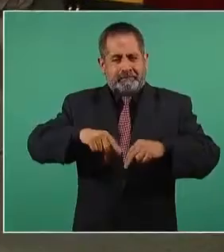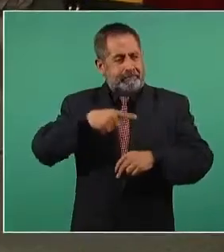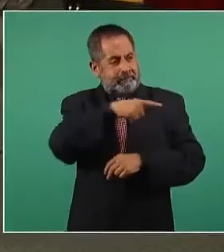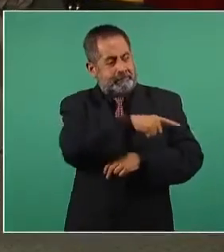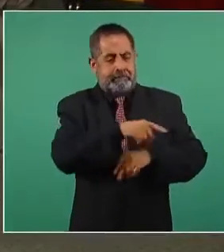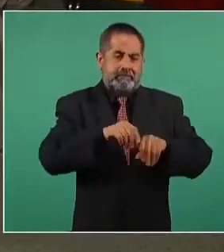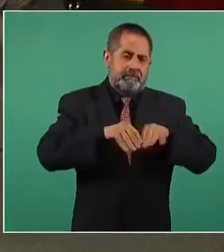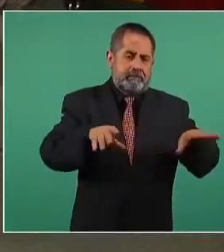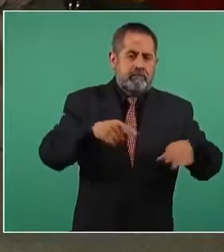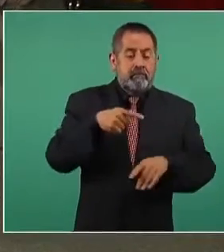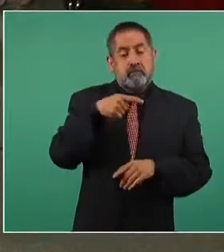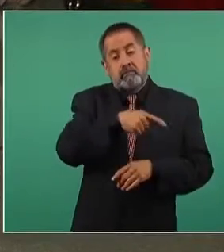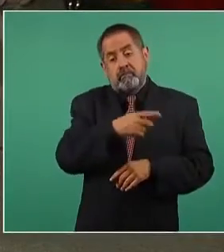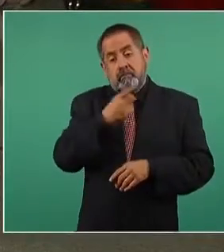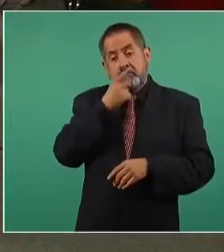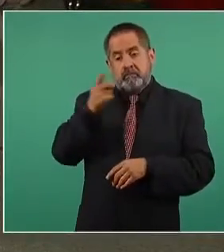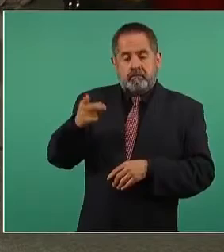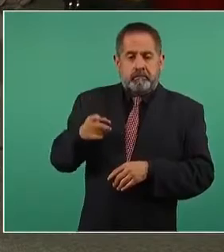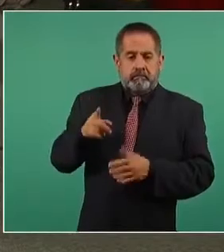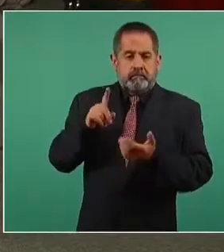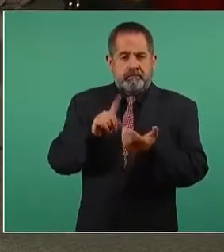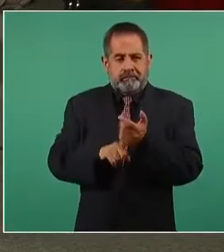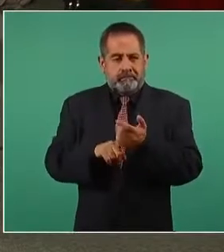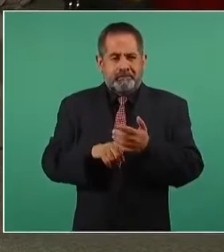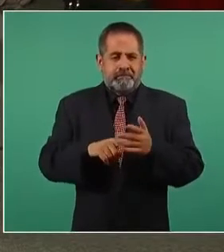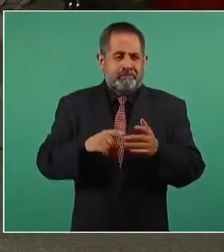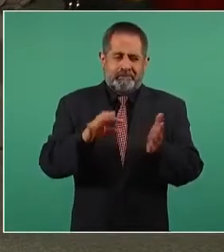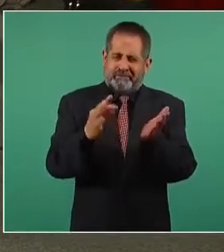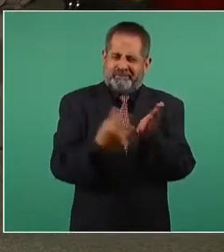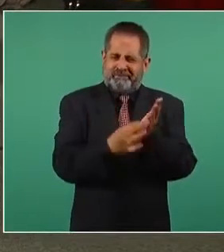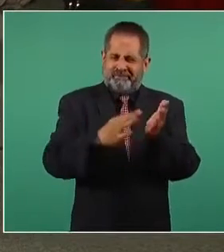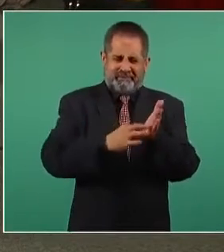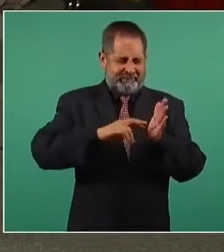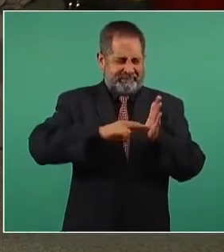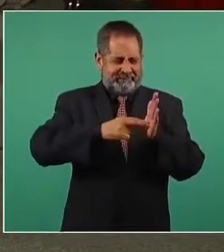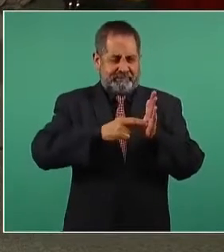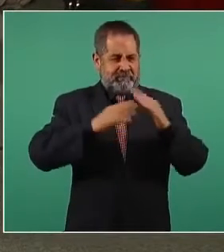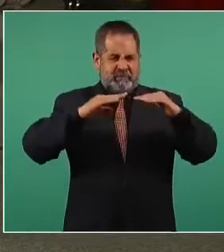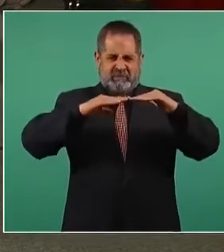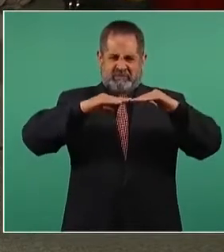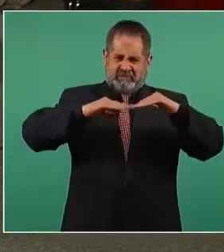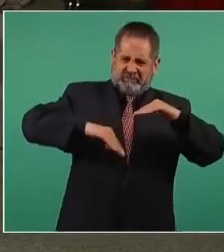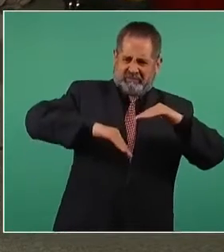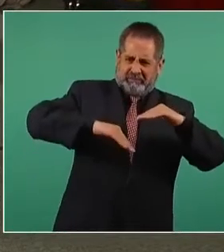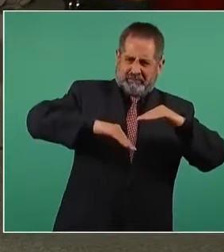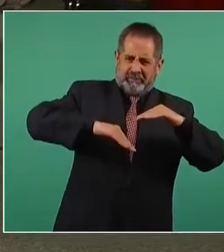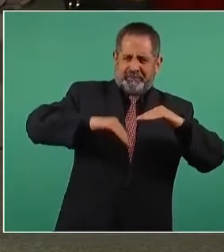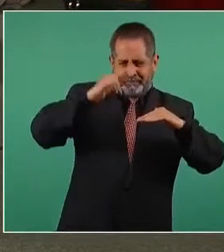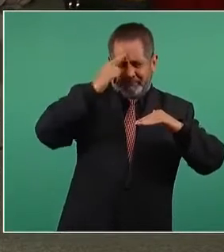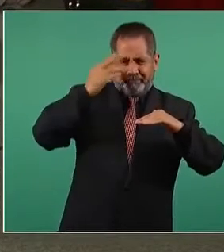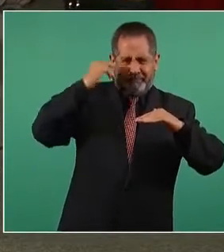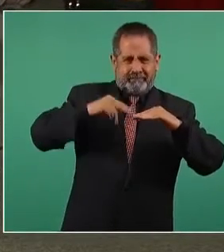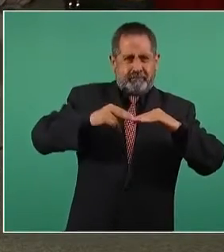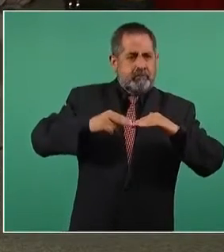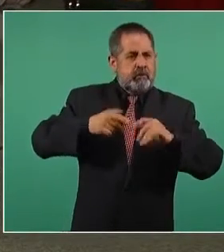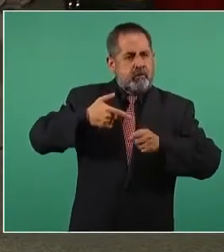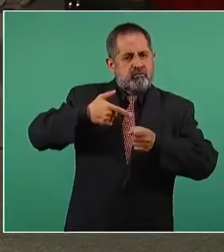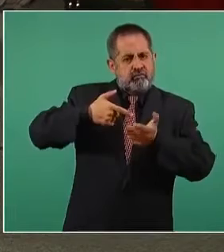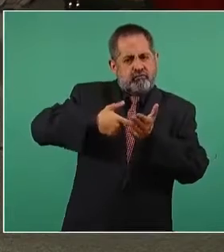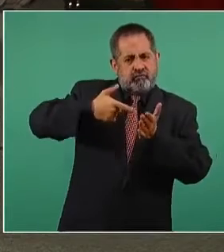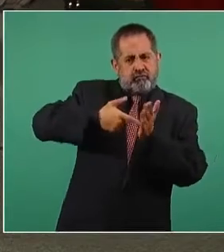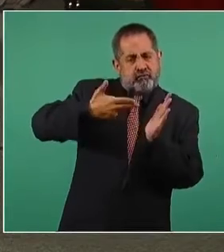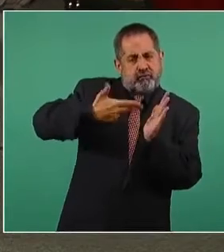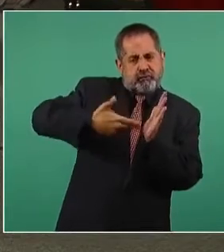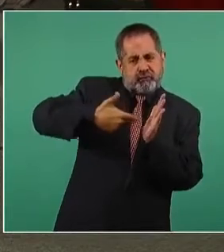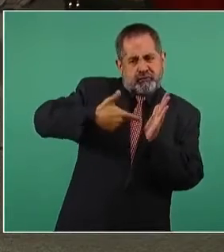Una de sus conclusiones es que pernos metálicos de esta trave que se colapsó en la alcaldía de Tláhuac no fueron soldados de manera